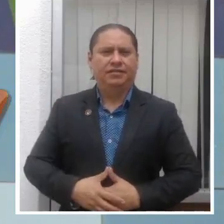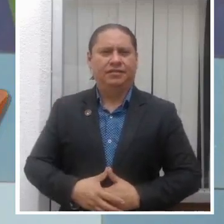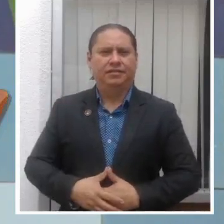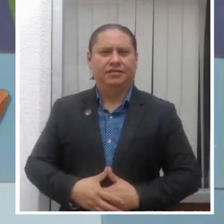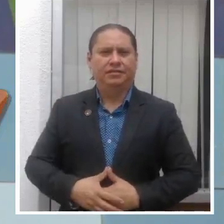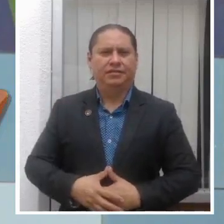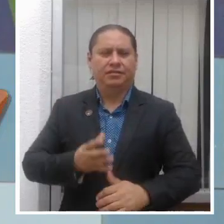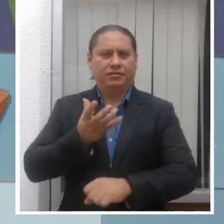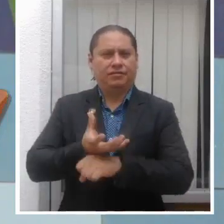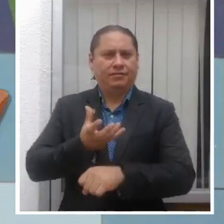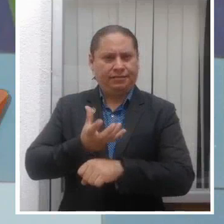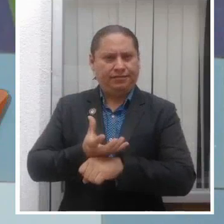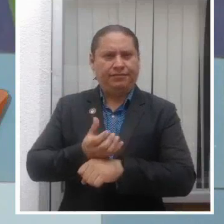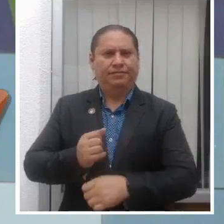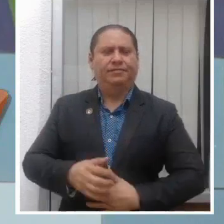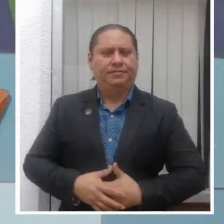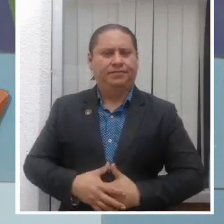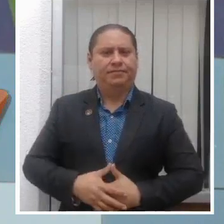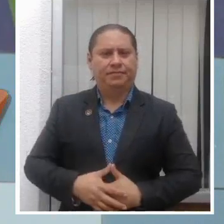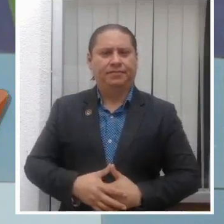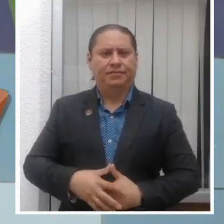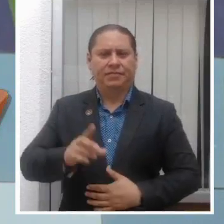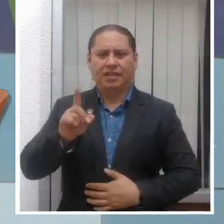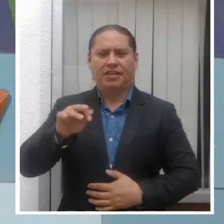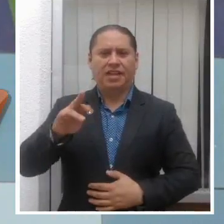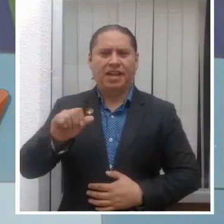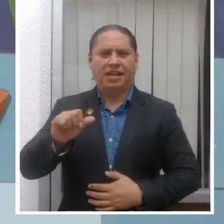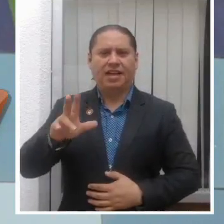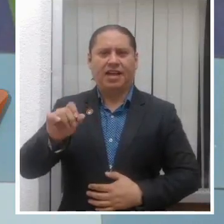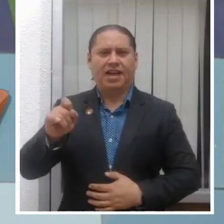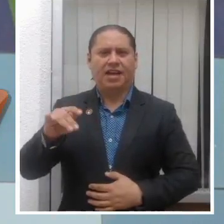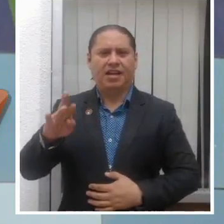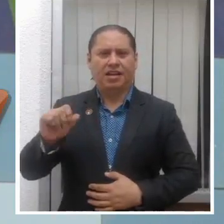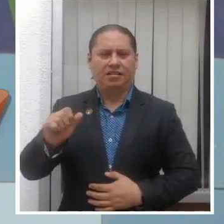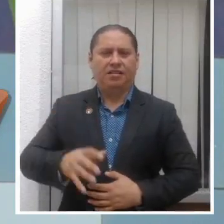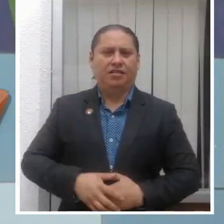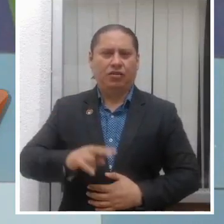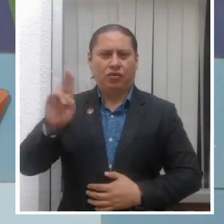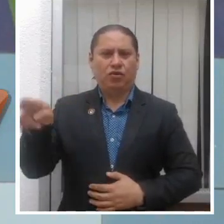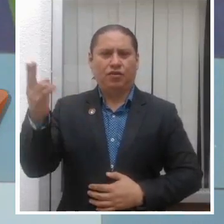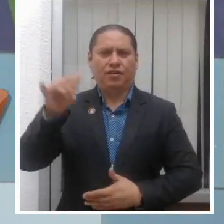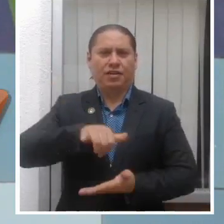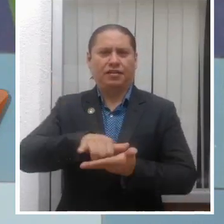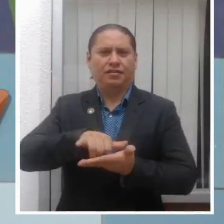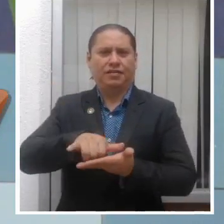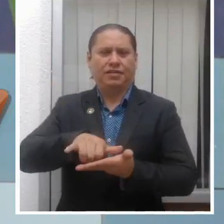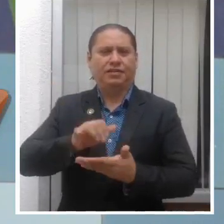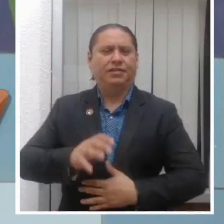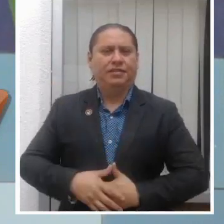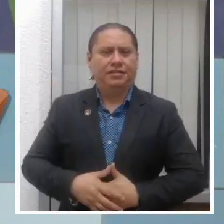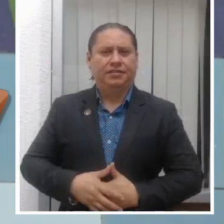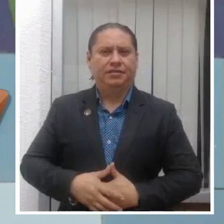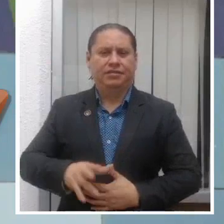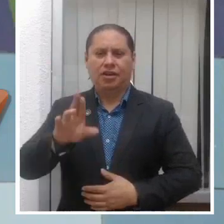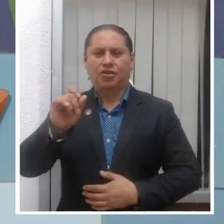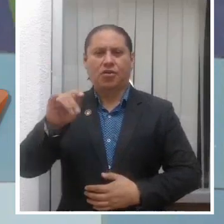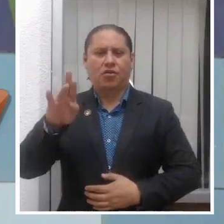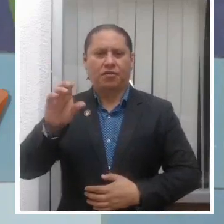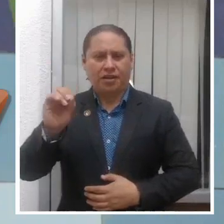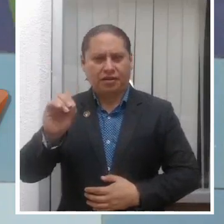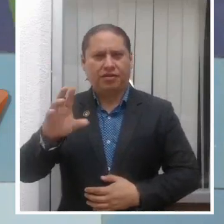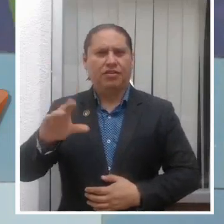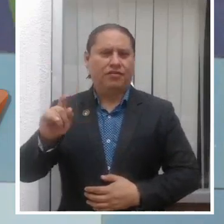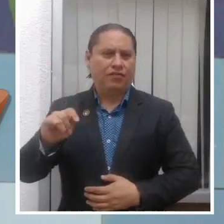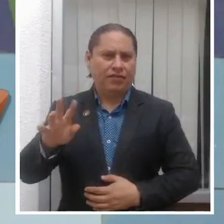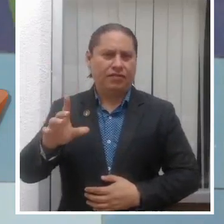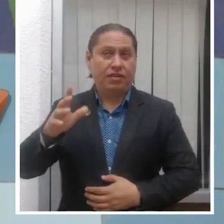de los Estados Unidos, Diana Taylor de la Universidad de Nueva York, Roberto Laughlin, que